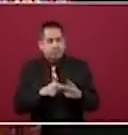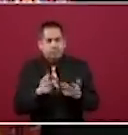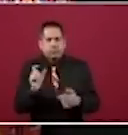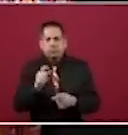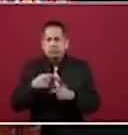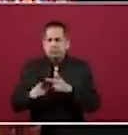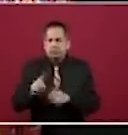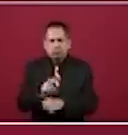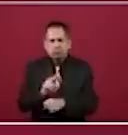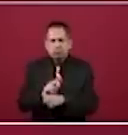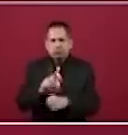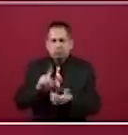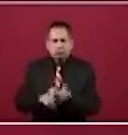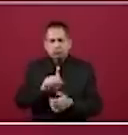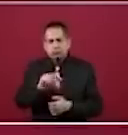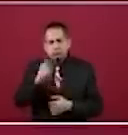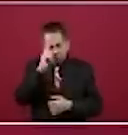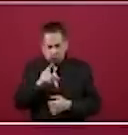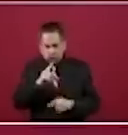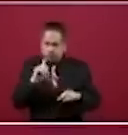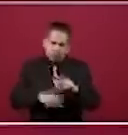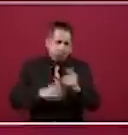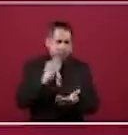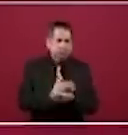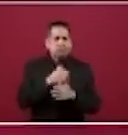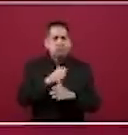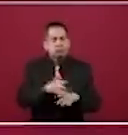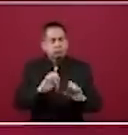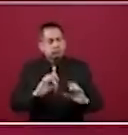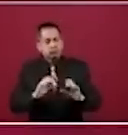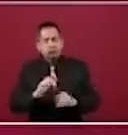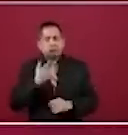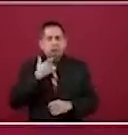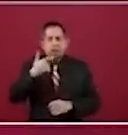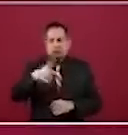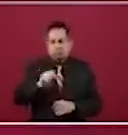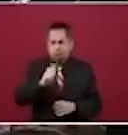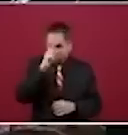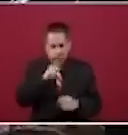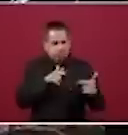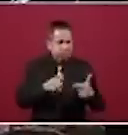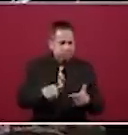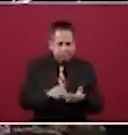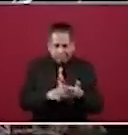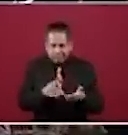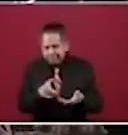ustedes con la vigilancia, la supervisión y el ataque a las válvulas, el ataque a las conexiones?